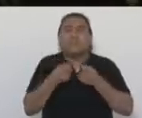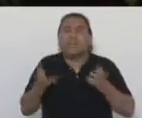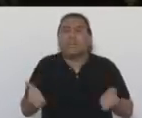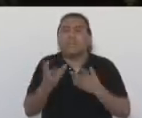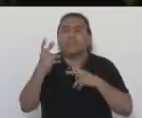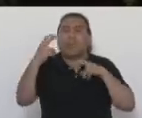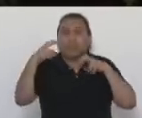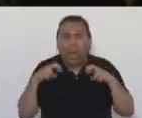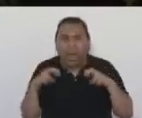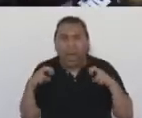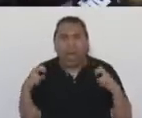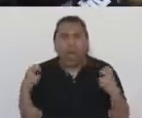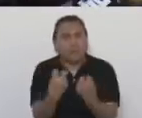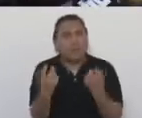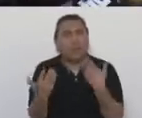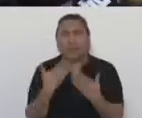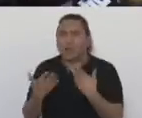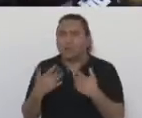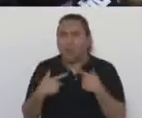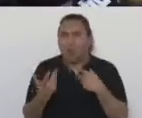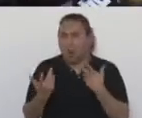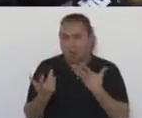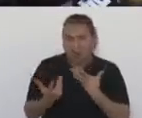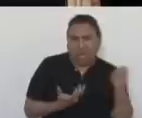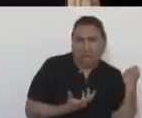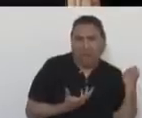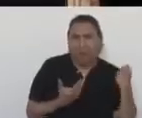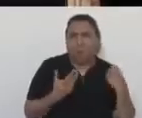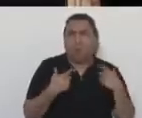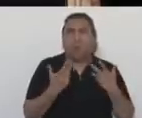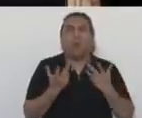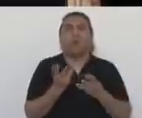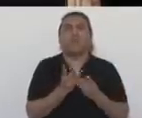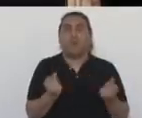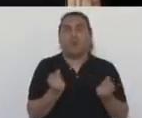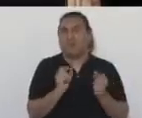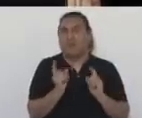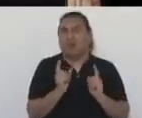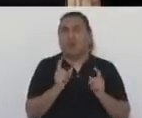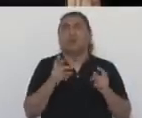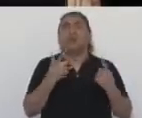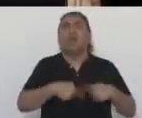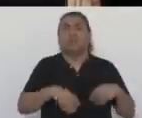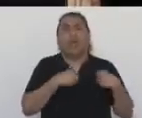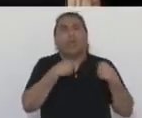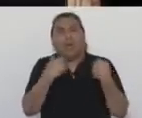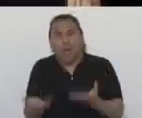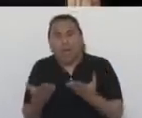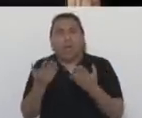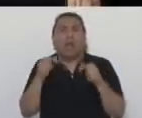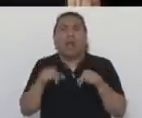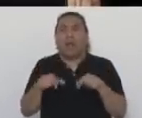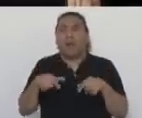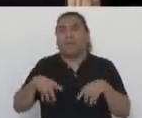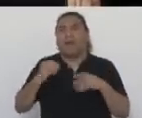la mesa de diálogo no pensando qué me voy a llevar cuando me levante, sino qué voy a dejar en la mesa para alcanzar el acuerdo,